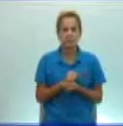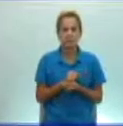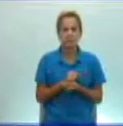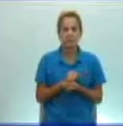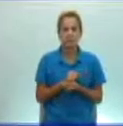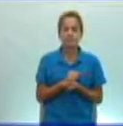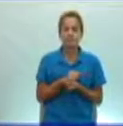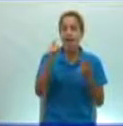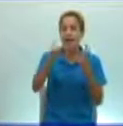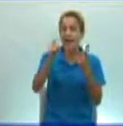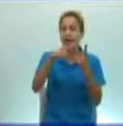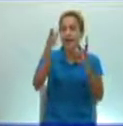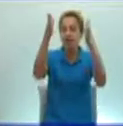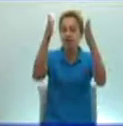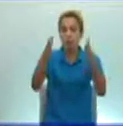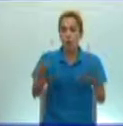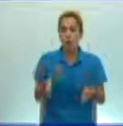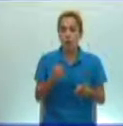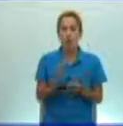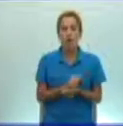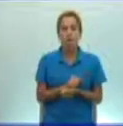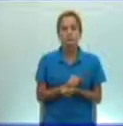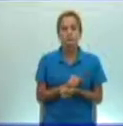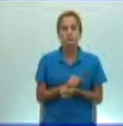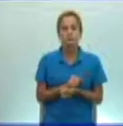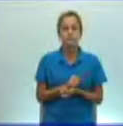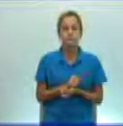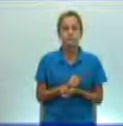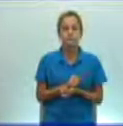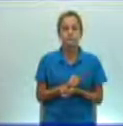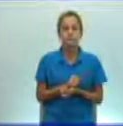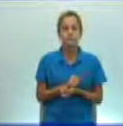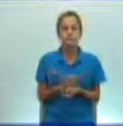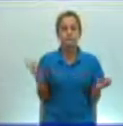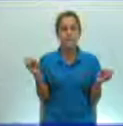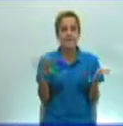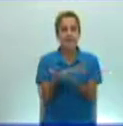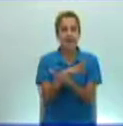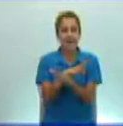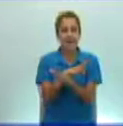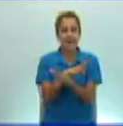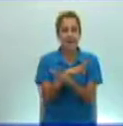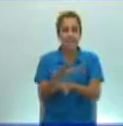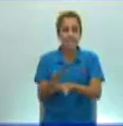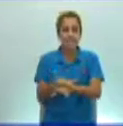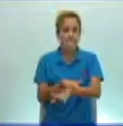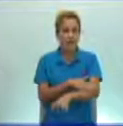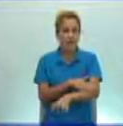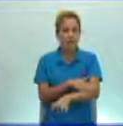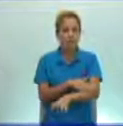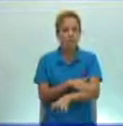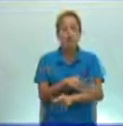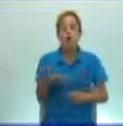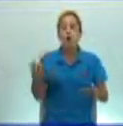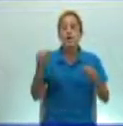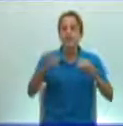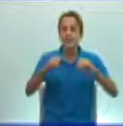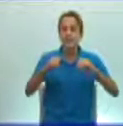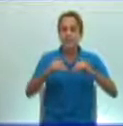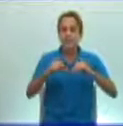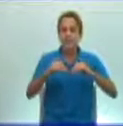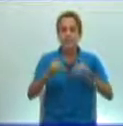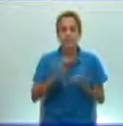la segunda columna, BR, BL, podíamos escribir blancas, brazo,